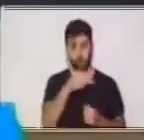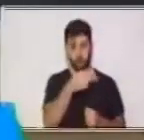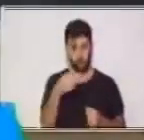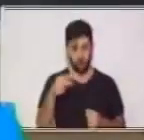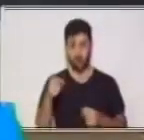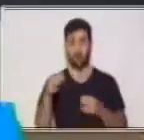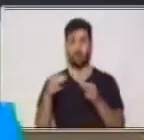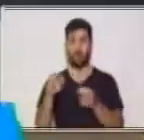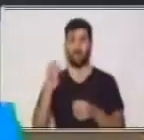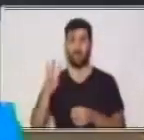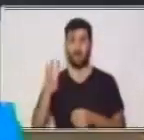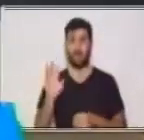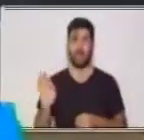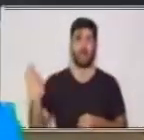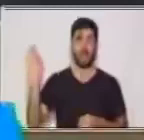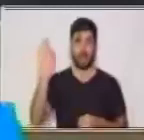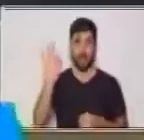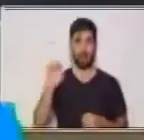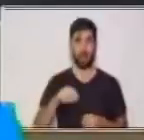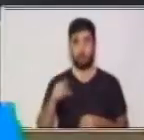53 grados.